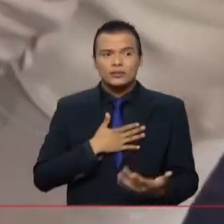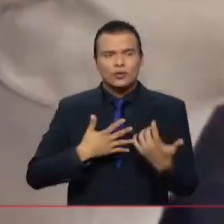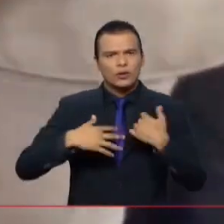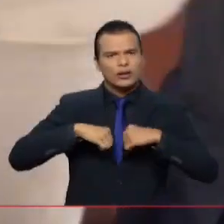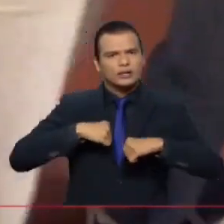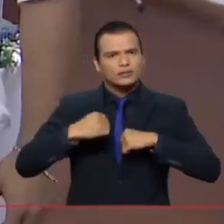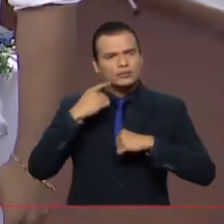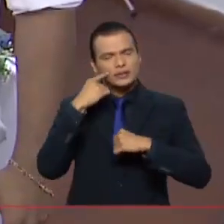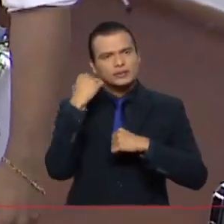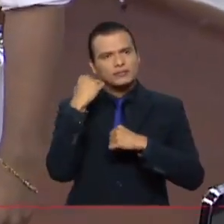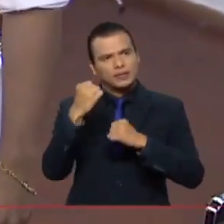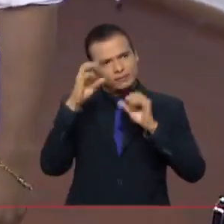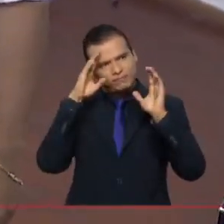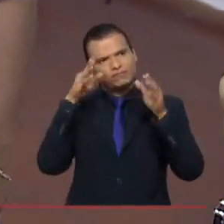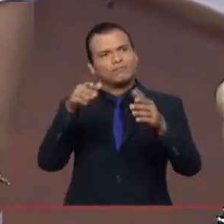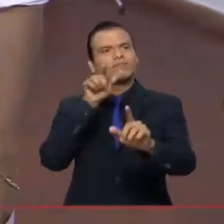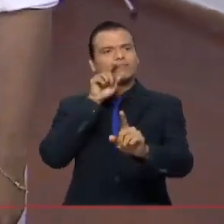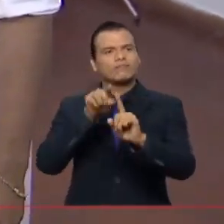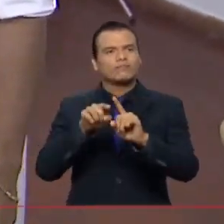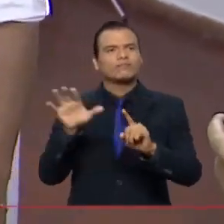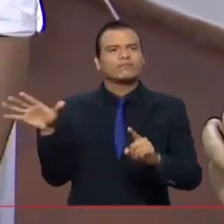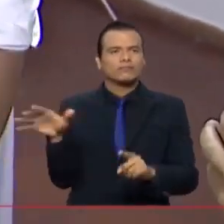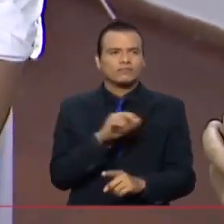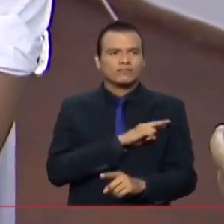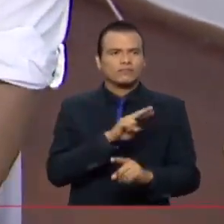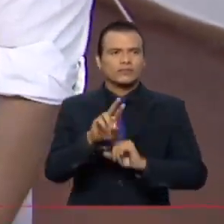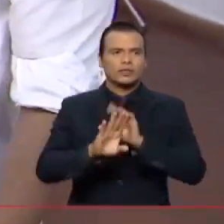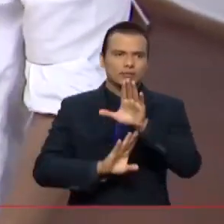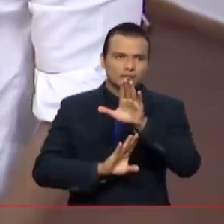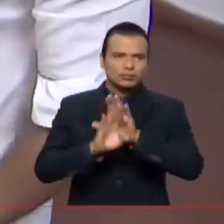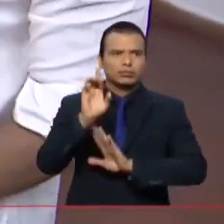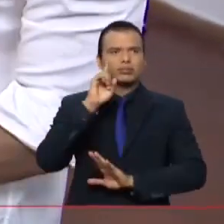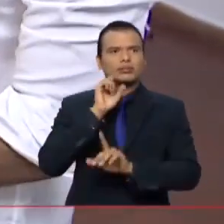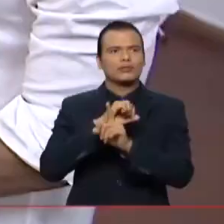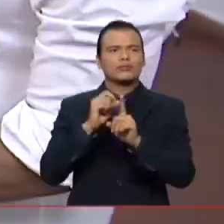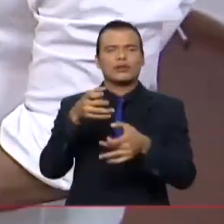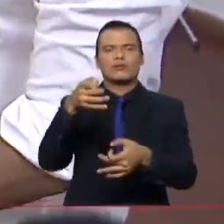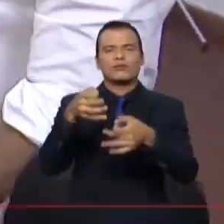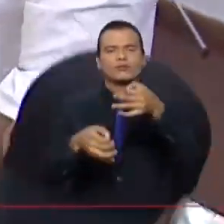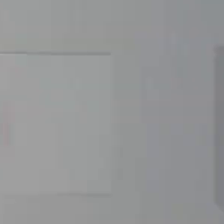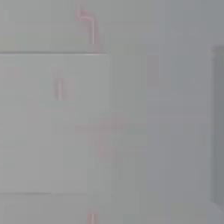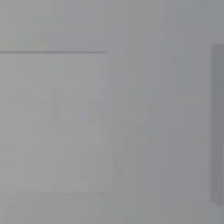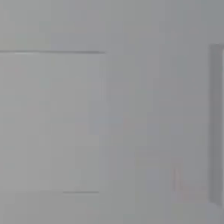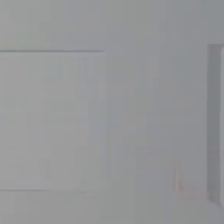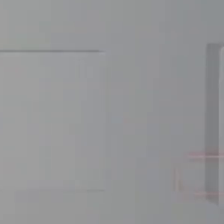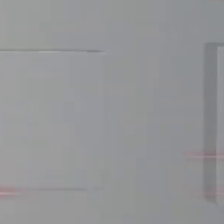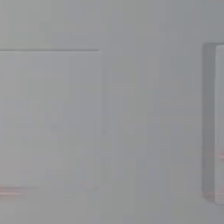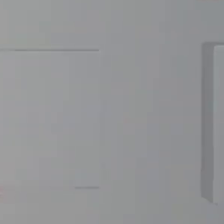tendrá la mirada puesta en el progreso, la justicia social y un futuro próspero para el Valle.